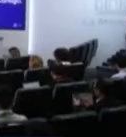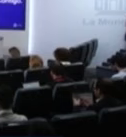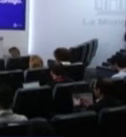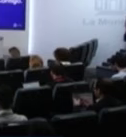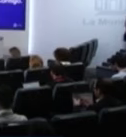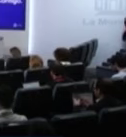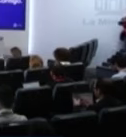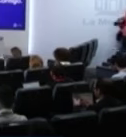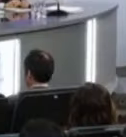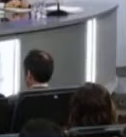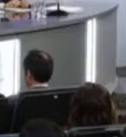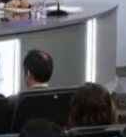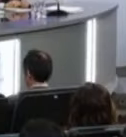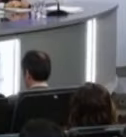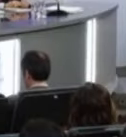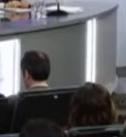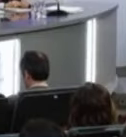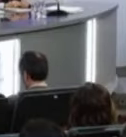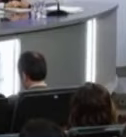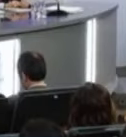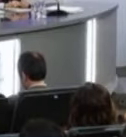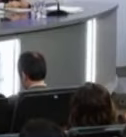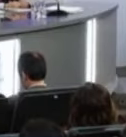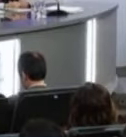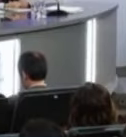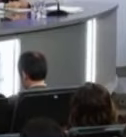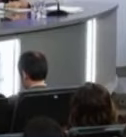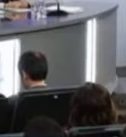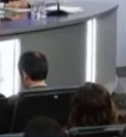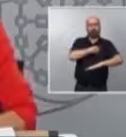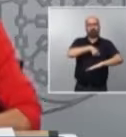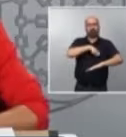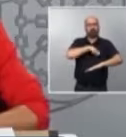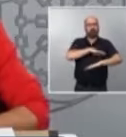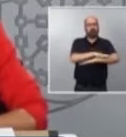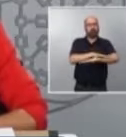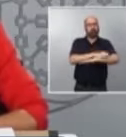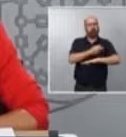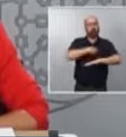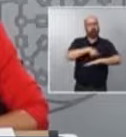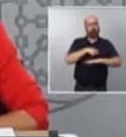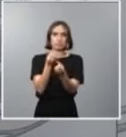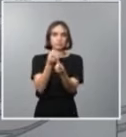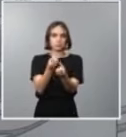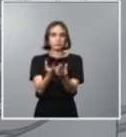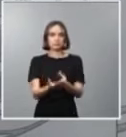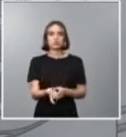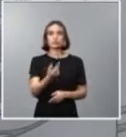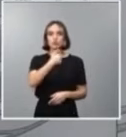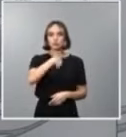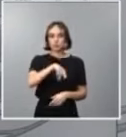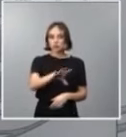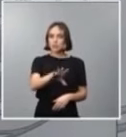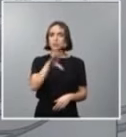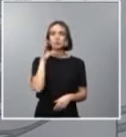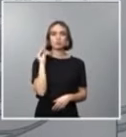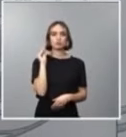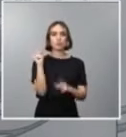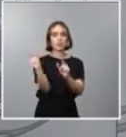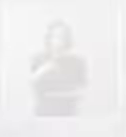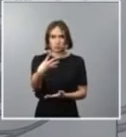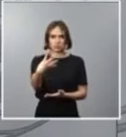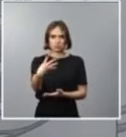Feijóo. El líder del PP ya ha respondido, acepta al menos un debate. Toda la solidaridad con el... Siempre es bueno